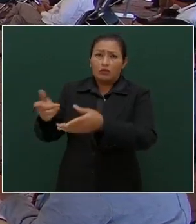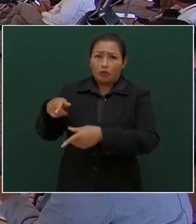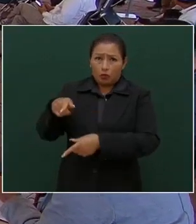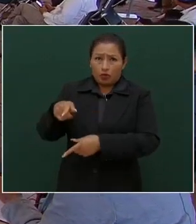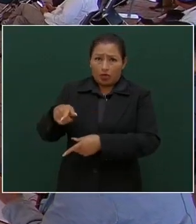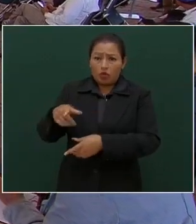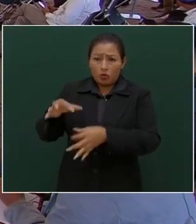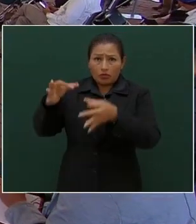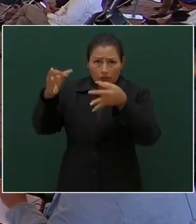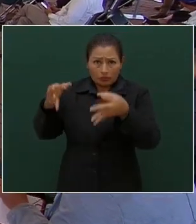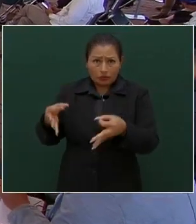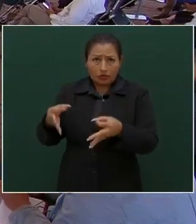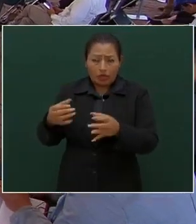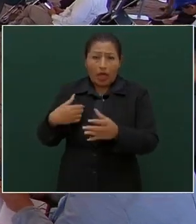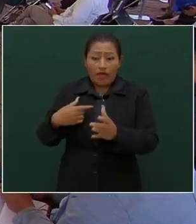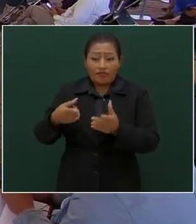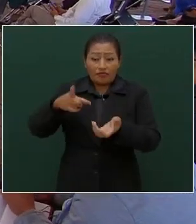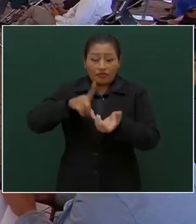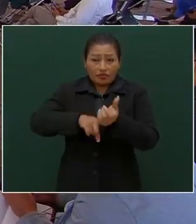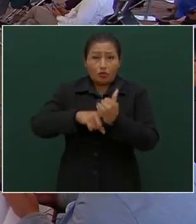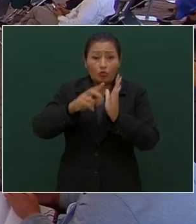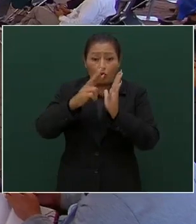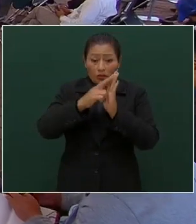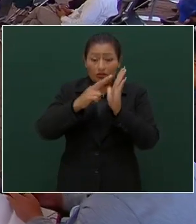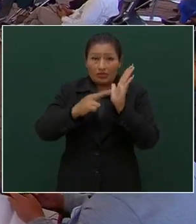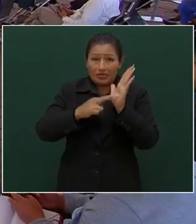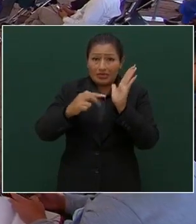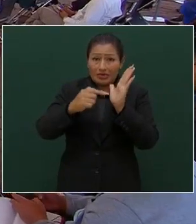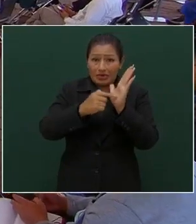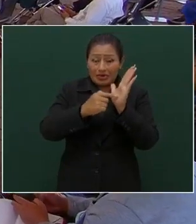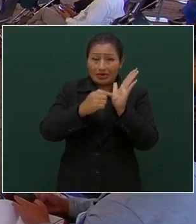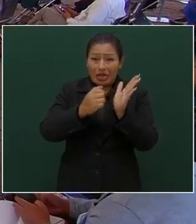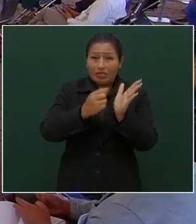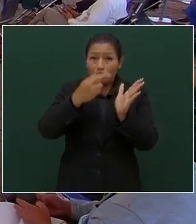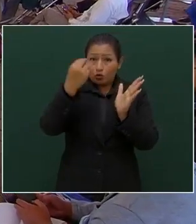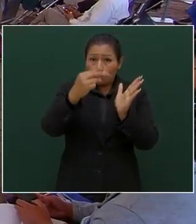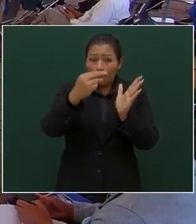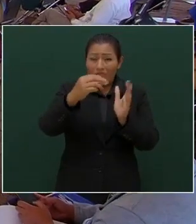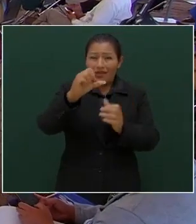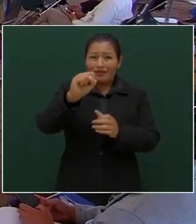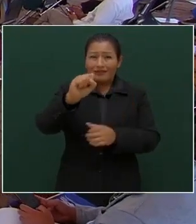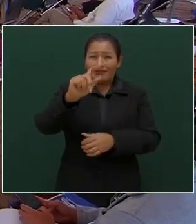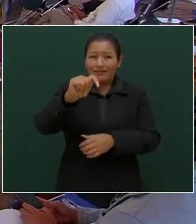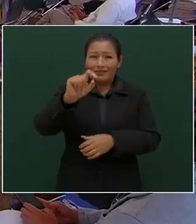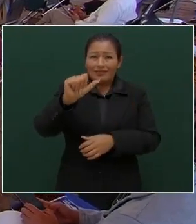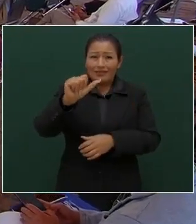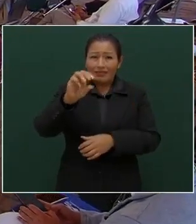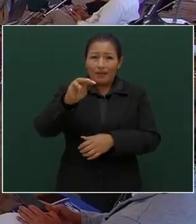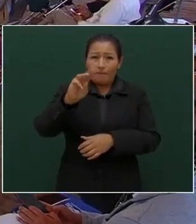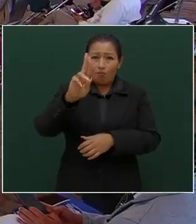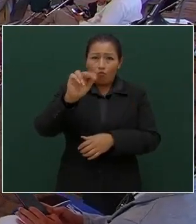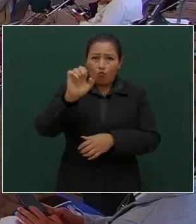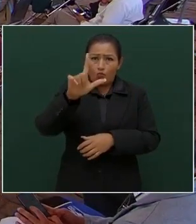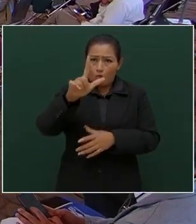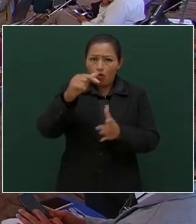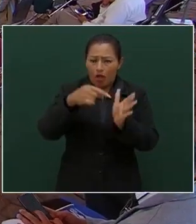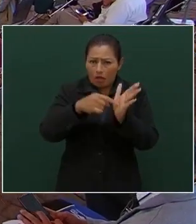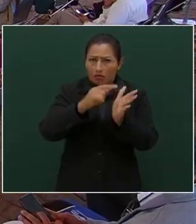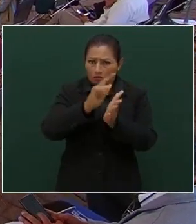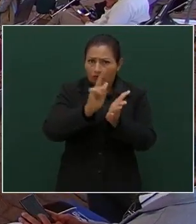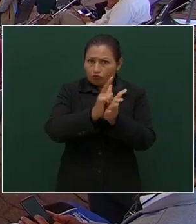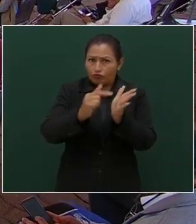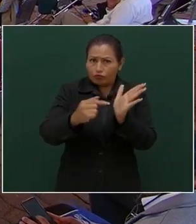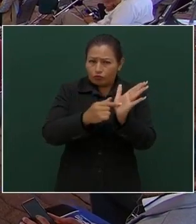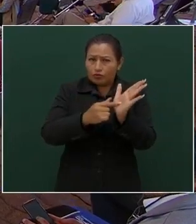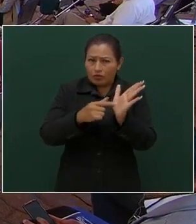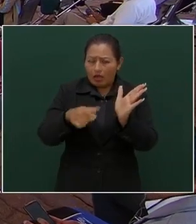habían aplicado los protocolos de Estambul y se había demostrado de que